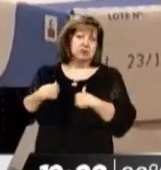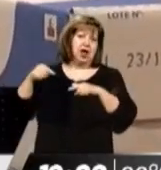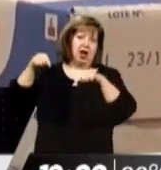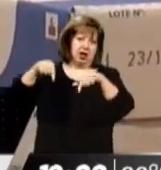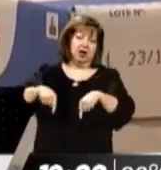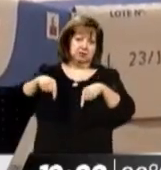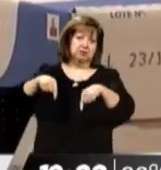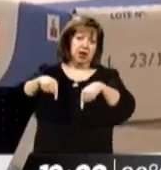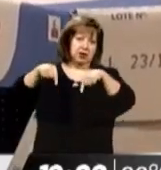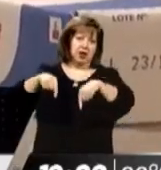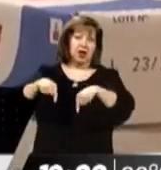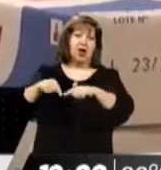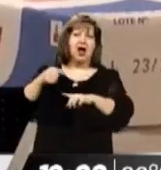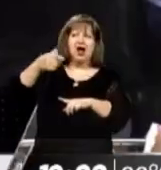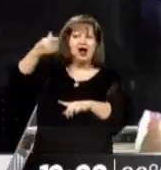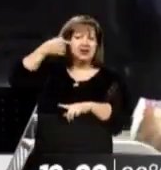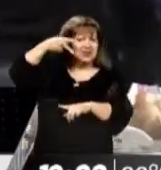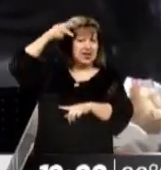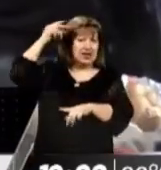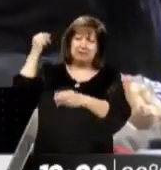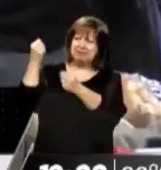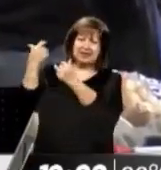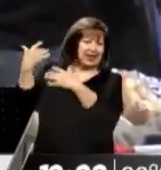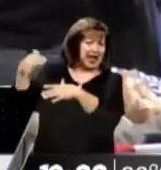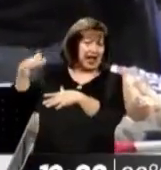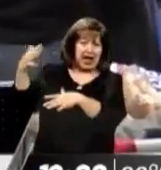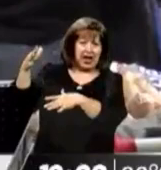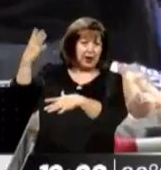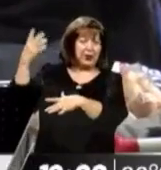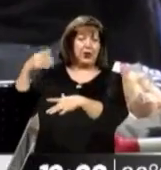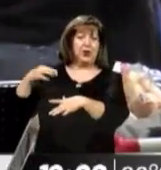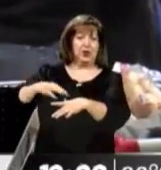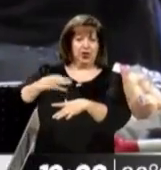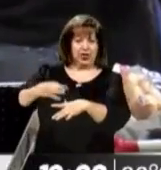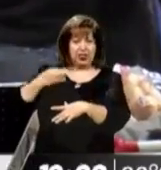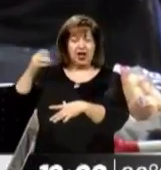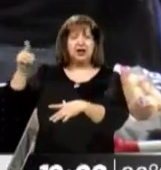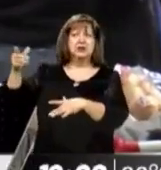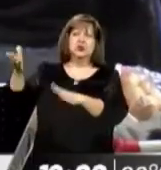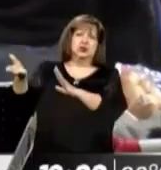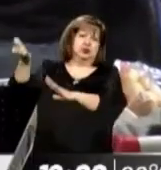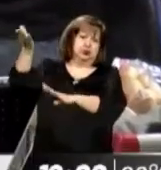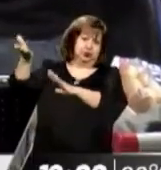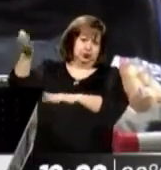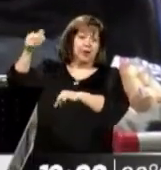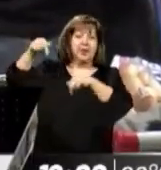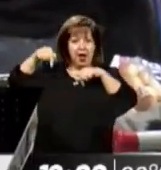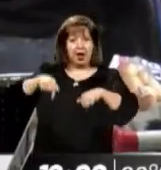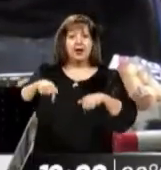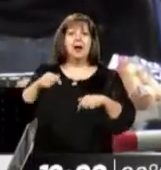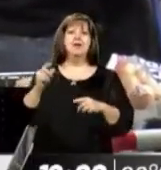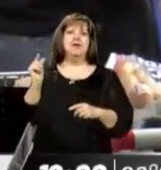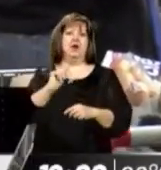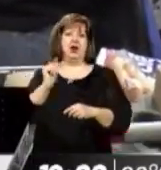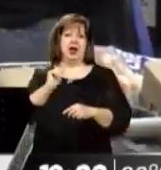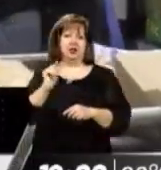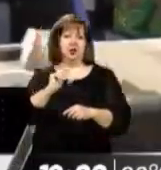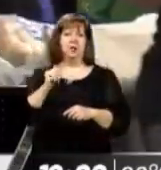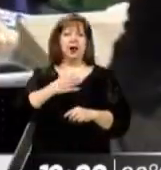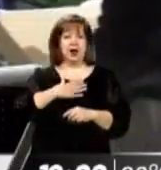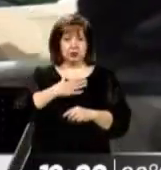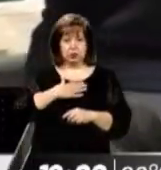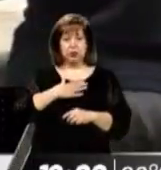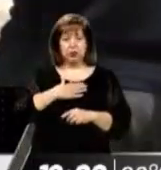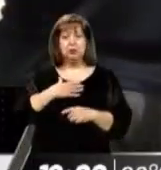porque nosotros tenemos todo carísimo allá igual. Allá en Chile igual están súper elevados los precios, súper elevados para nosotros. Entonces igual